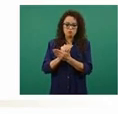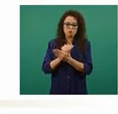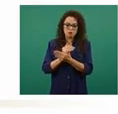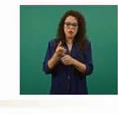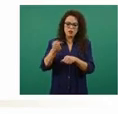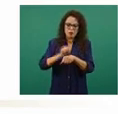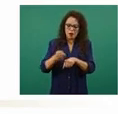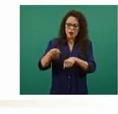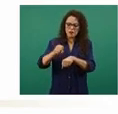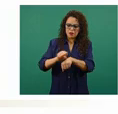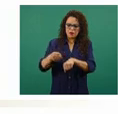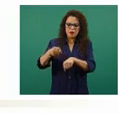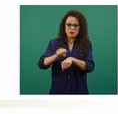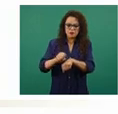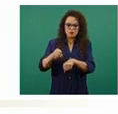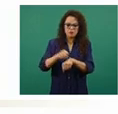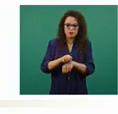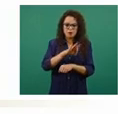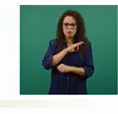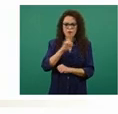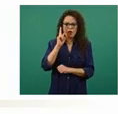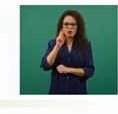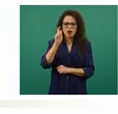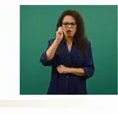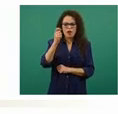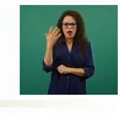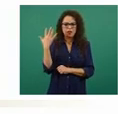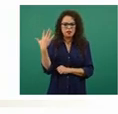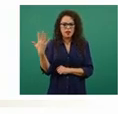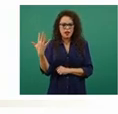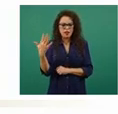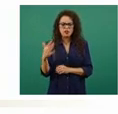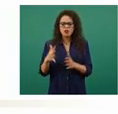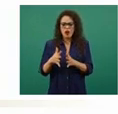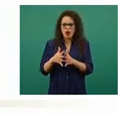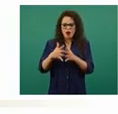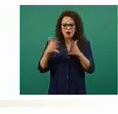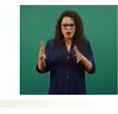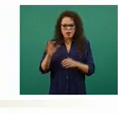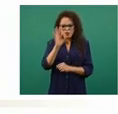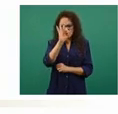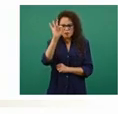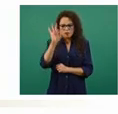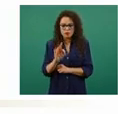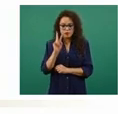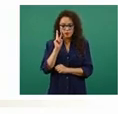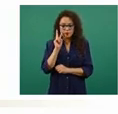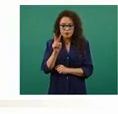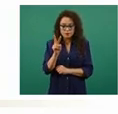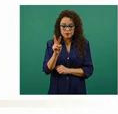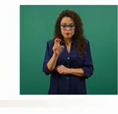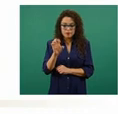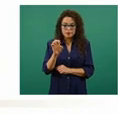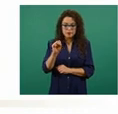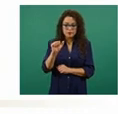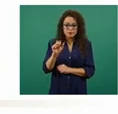De hecho, pueden ver ustedes al lado derecho el porcentaje grande que representa la cantidad de los ESAVIS, la proporción de ESAVIS